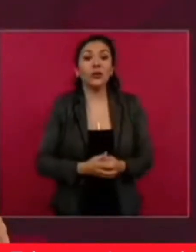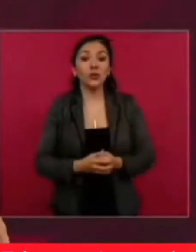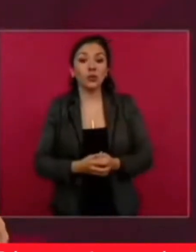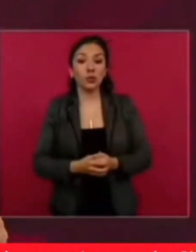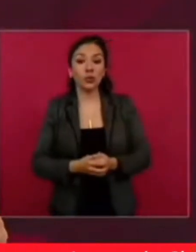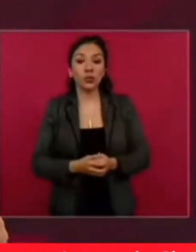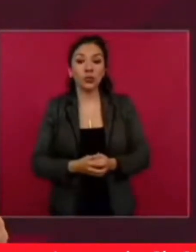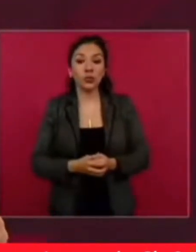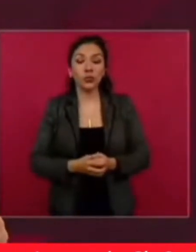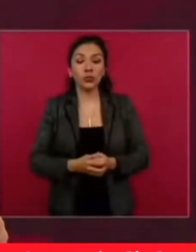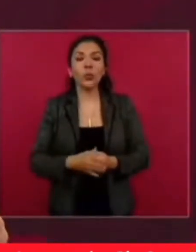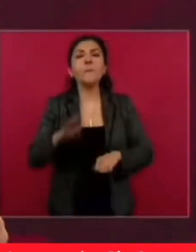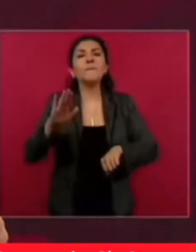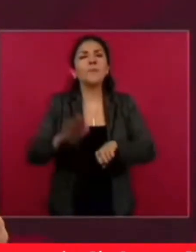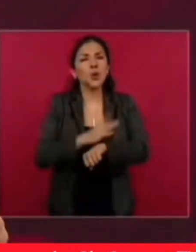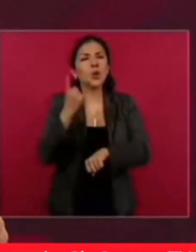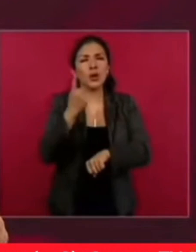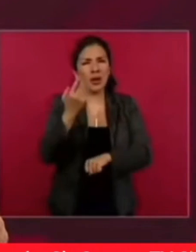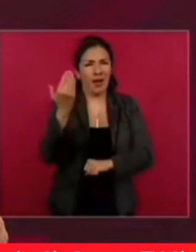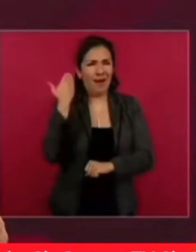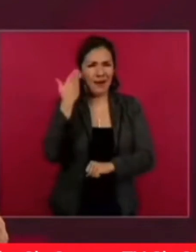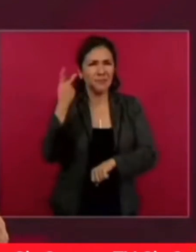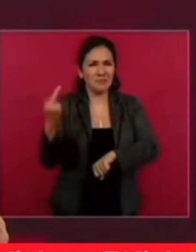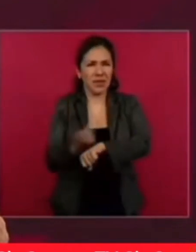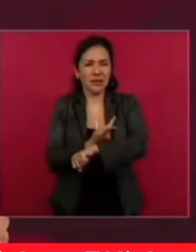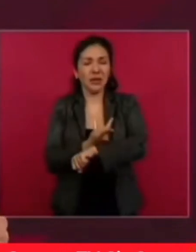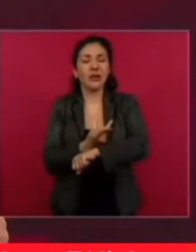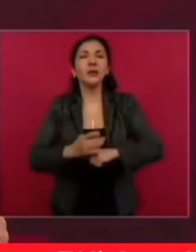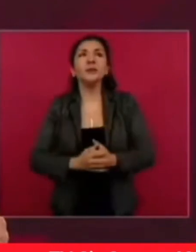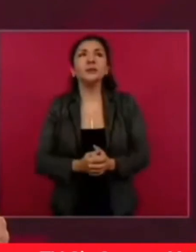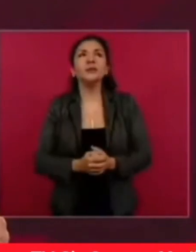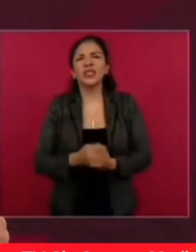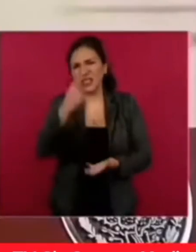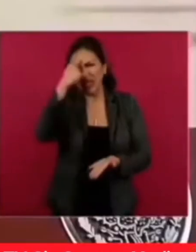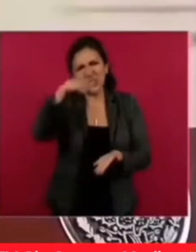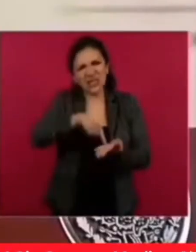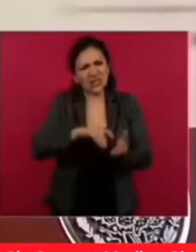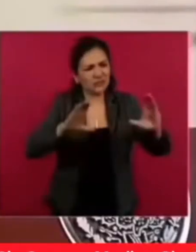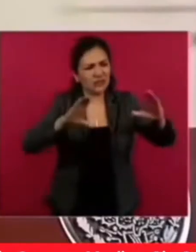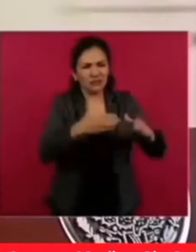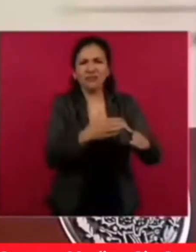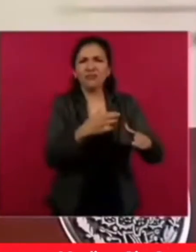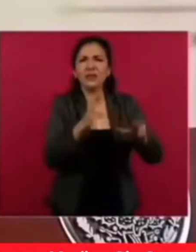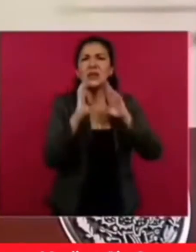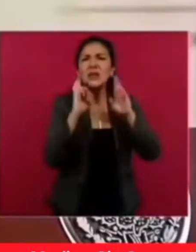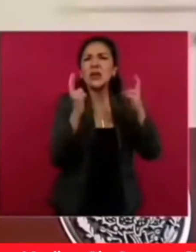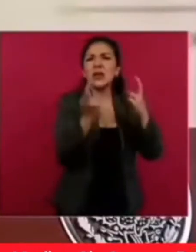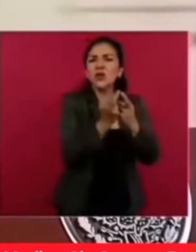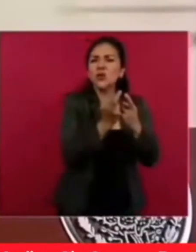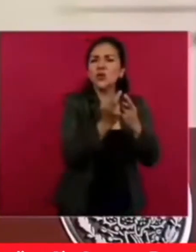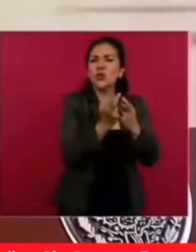porque la vez pasada creo que sesionaron fuera